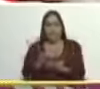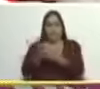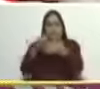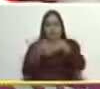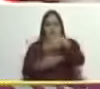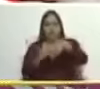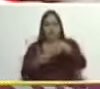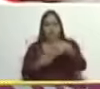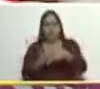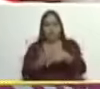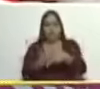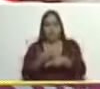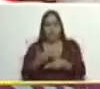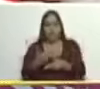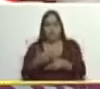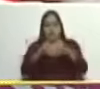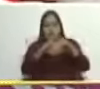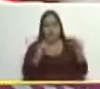Sandinista,